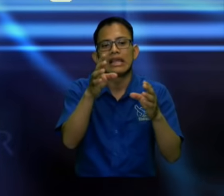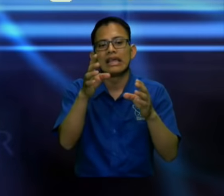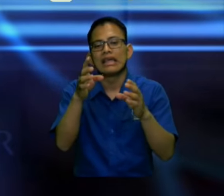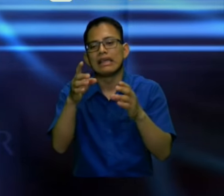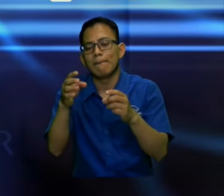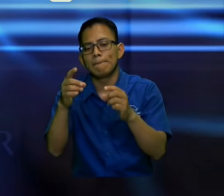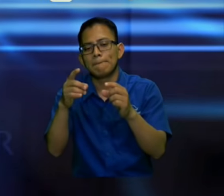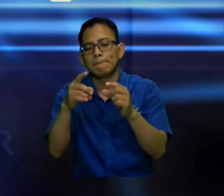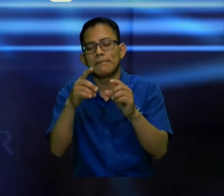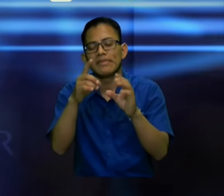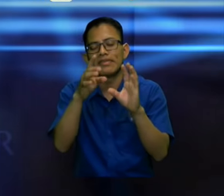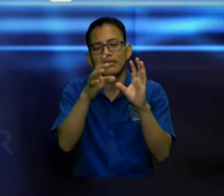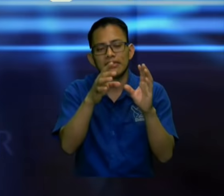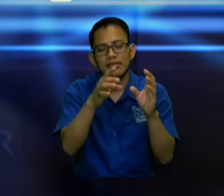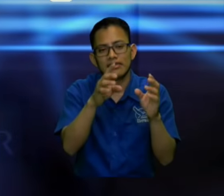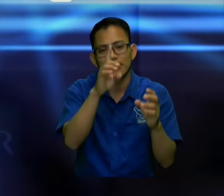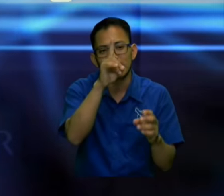Reformación, si quiere también.